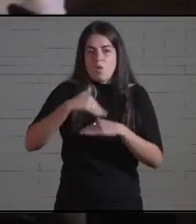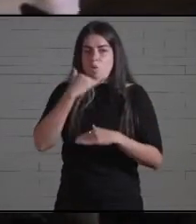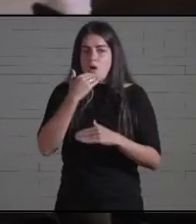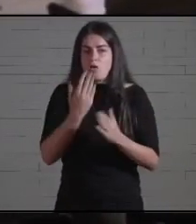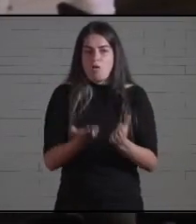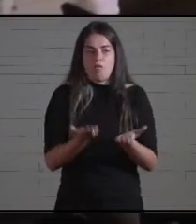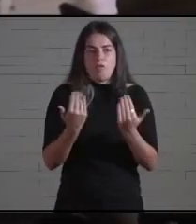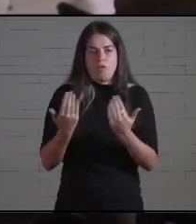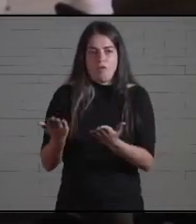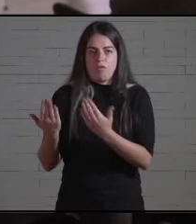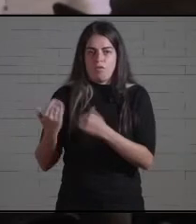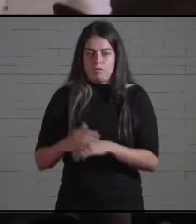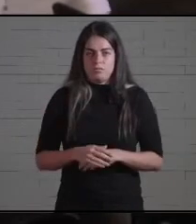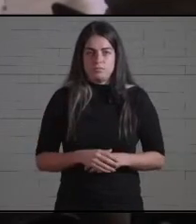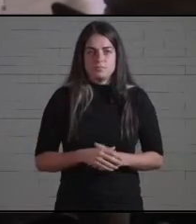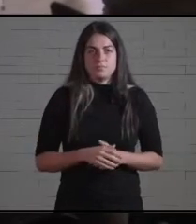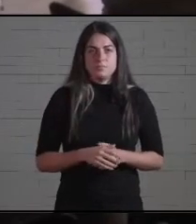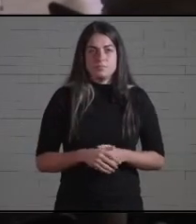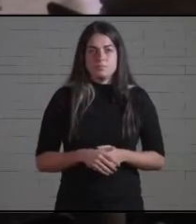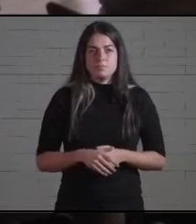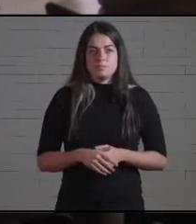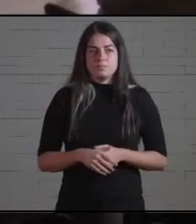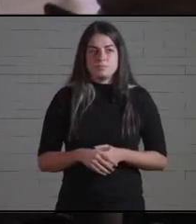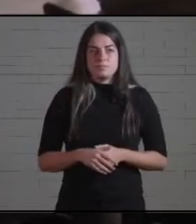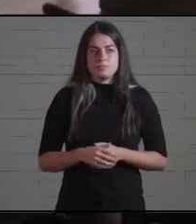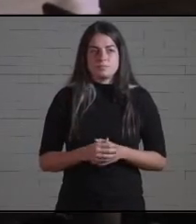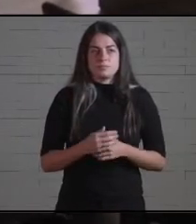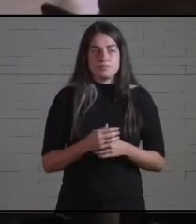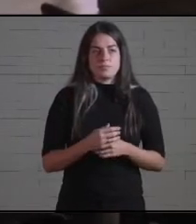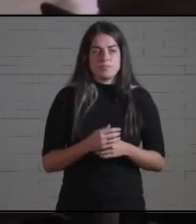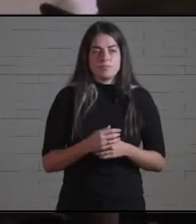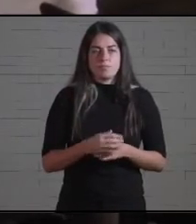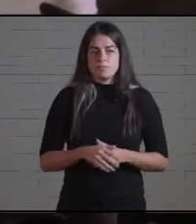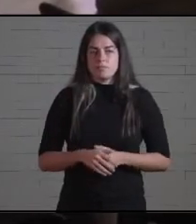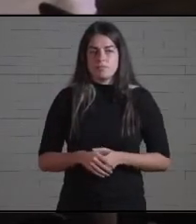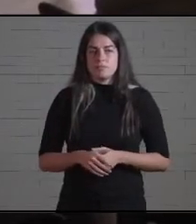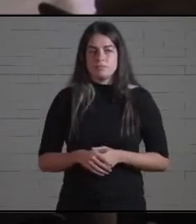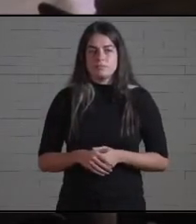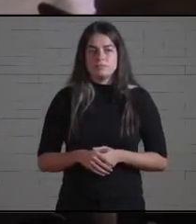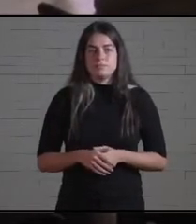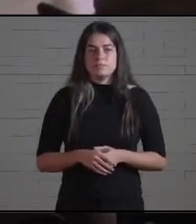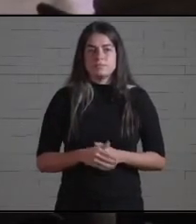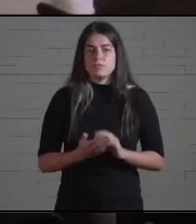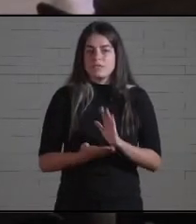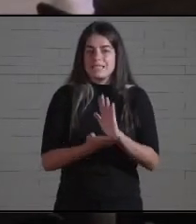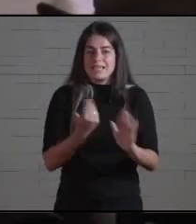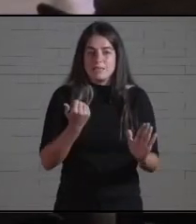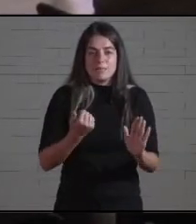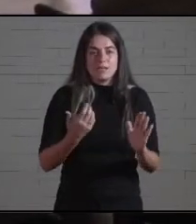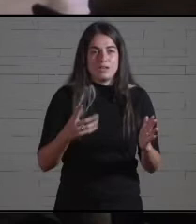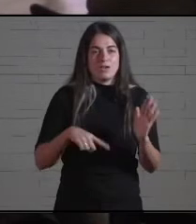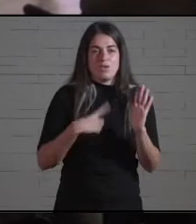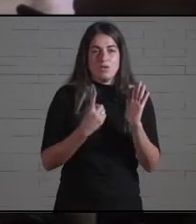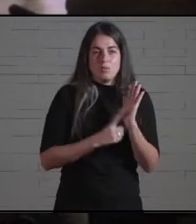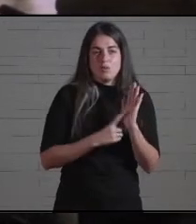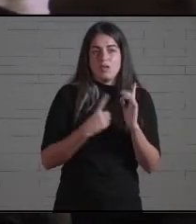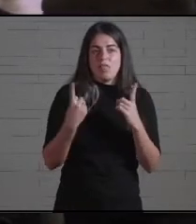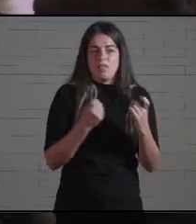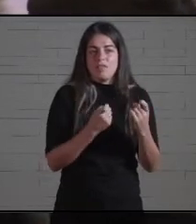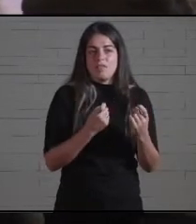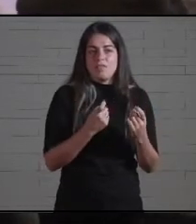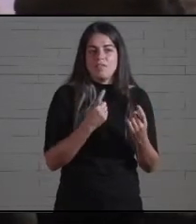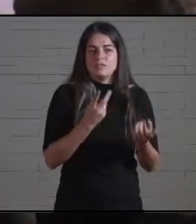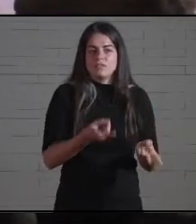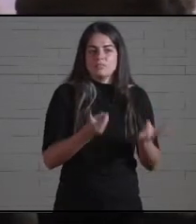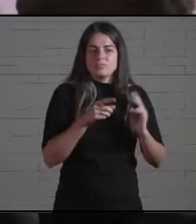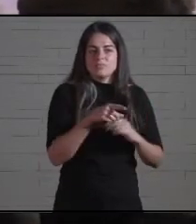han entrado en los detalles, el diablo en los detalles, que se elimine, que se conceda el derecho a